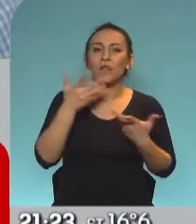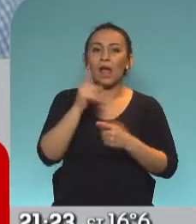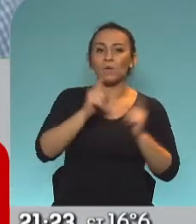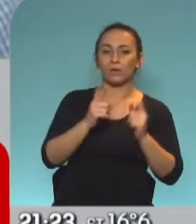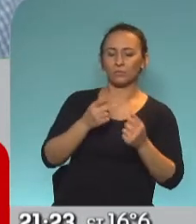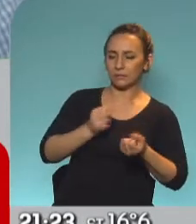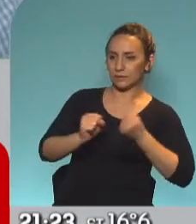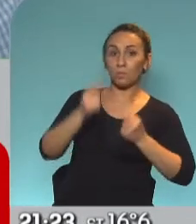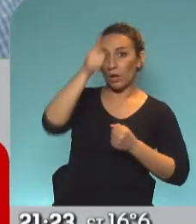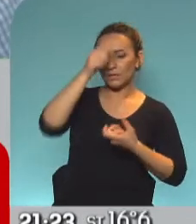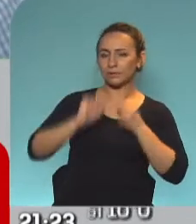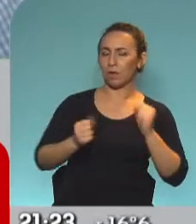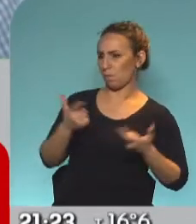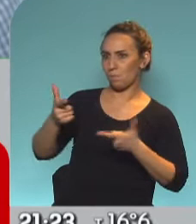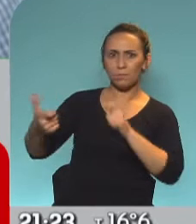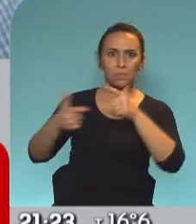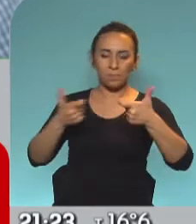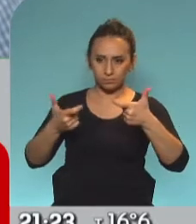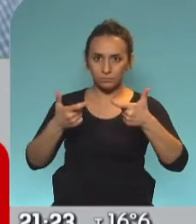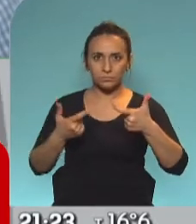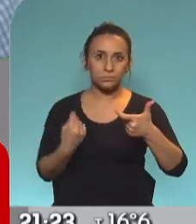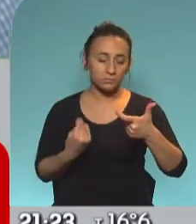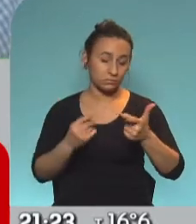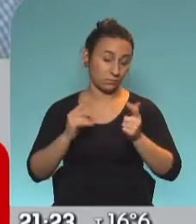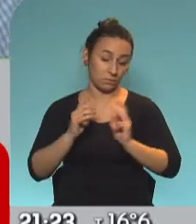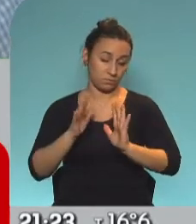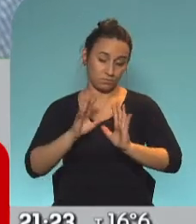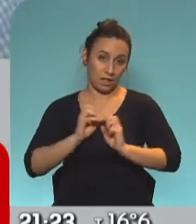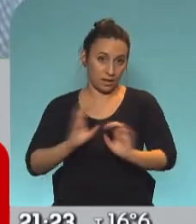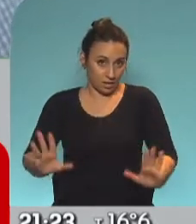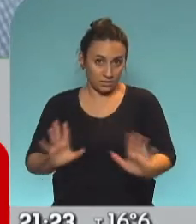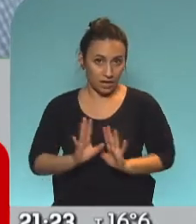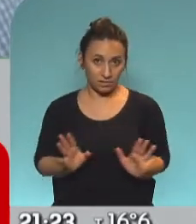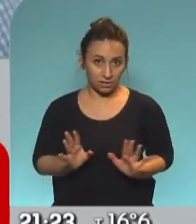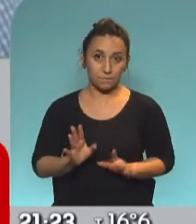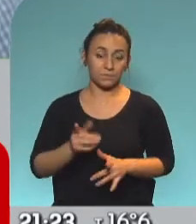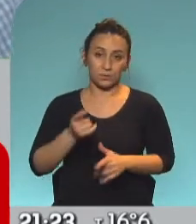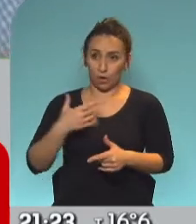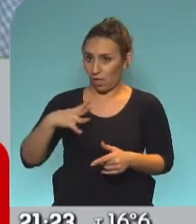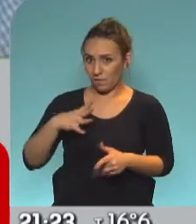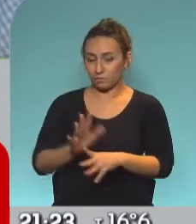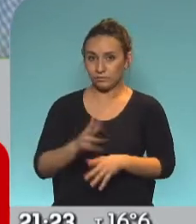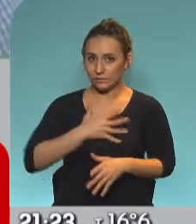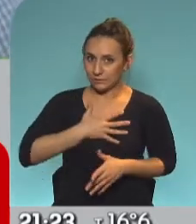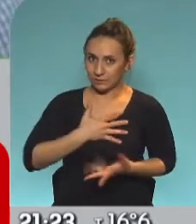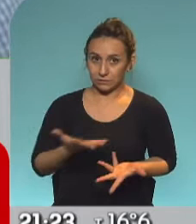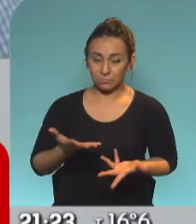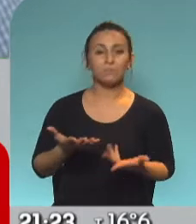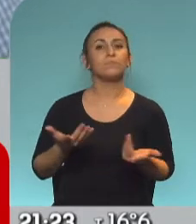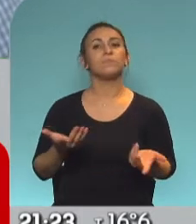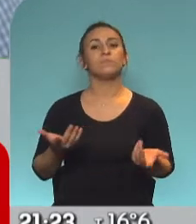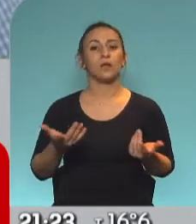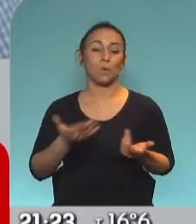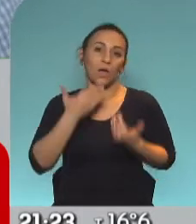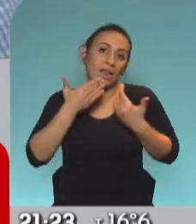imprudencia. Me parece que la verdad todavía hoy lo estaríamos lamentando, en este momento lo estaríamos lamentando, así que gracias a Dios